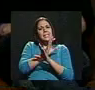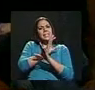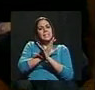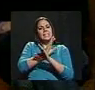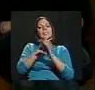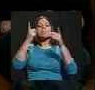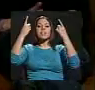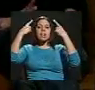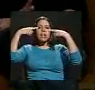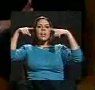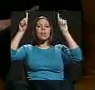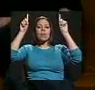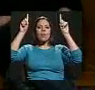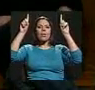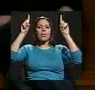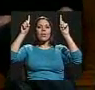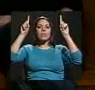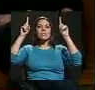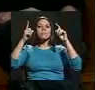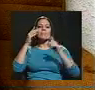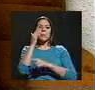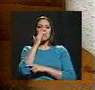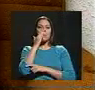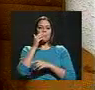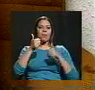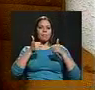y lograra enarbolar la bandera de la maternidad.